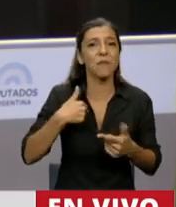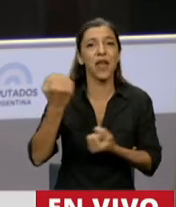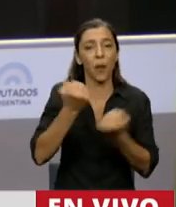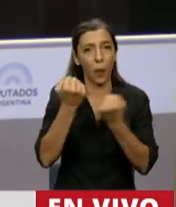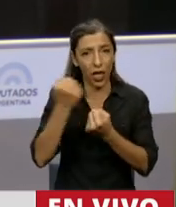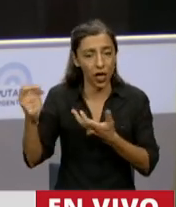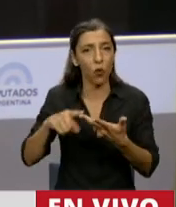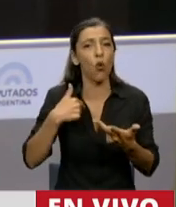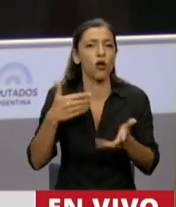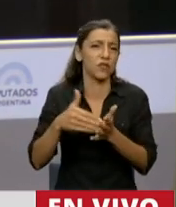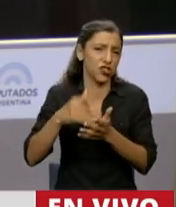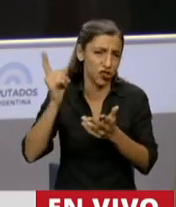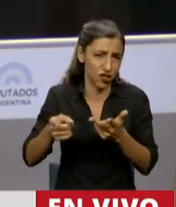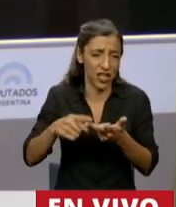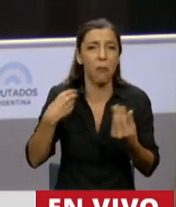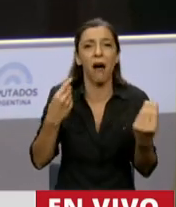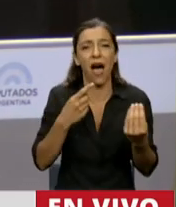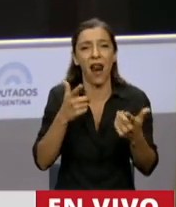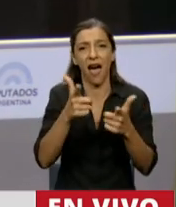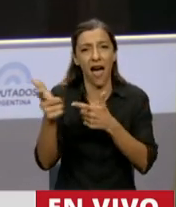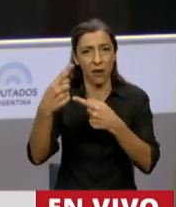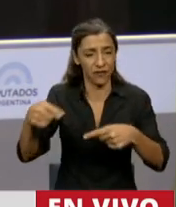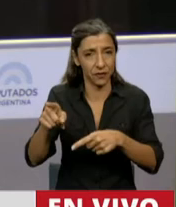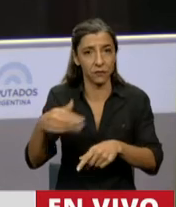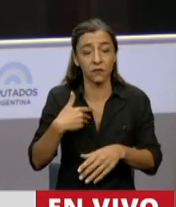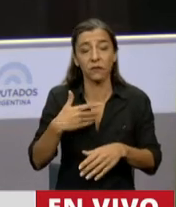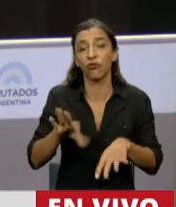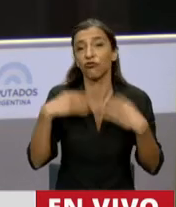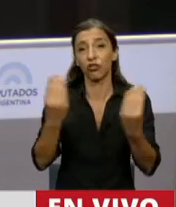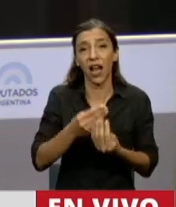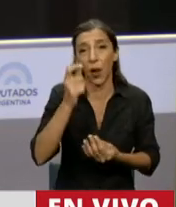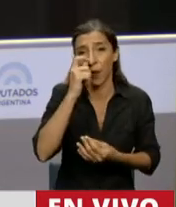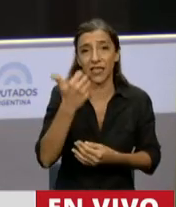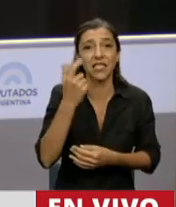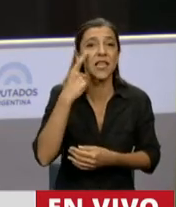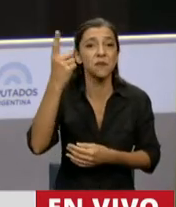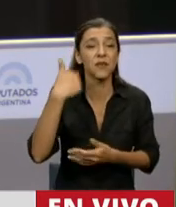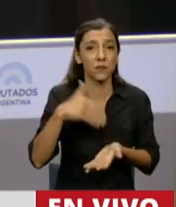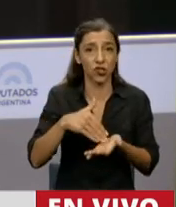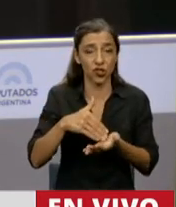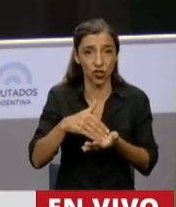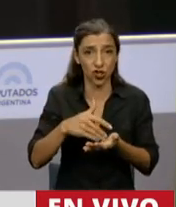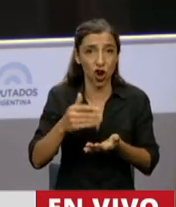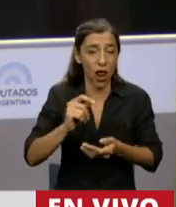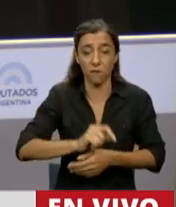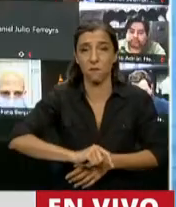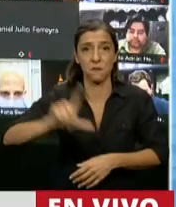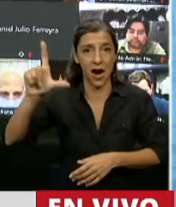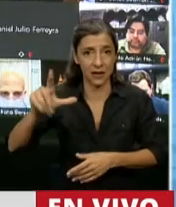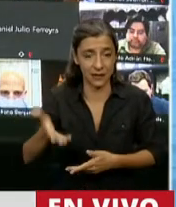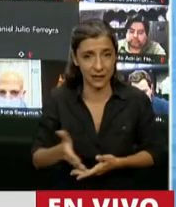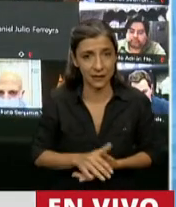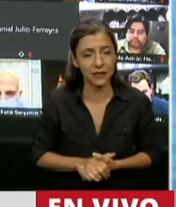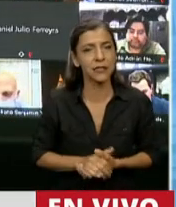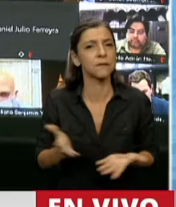es decir cerca de 26 mil millones más en toda esa transferencia de competencia cuando se hacen